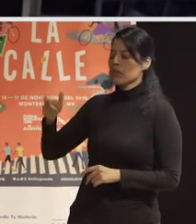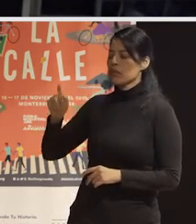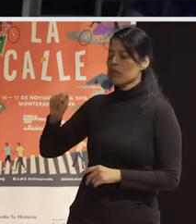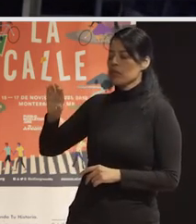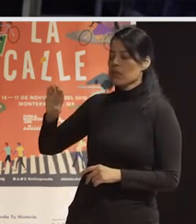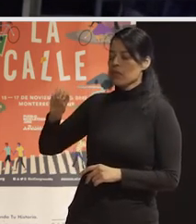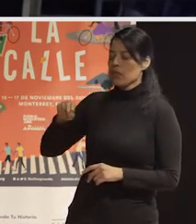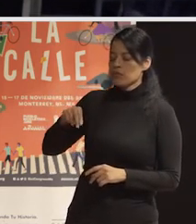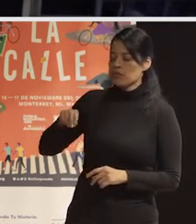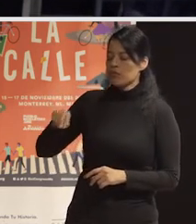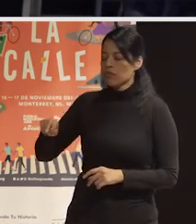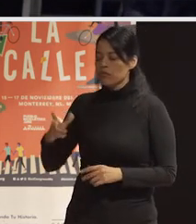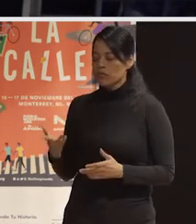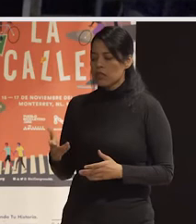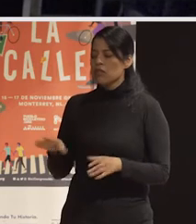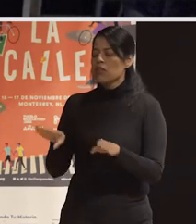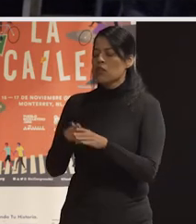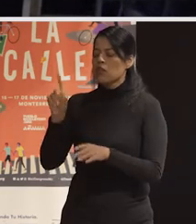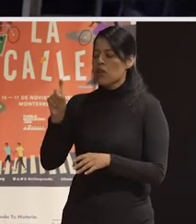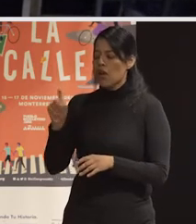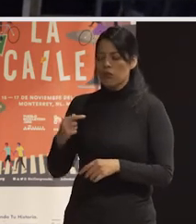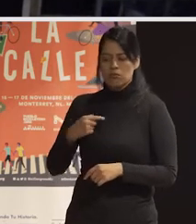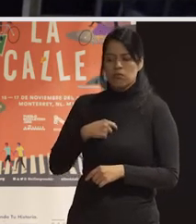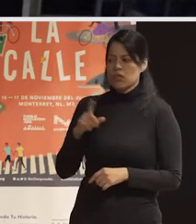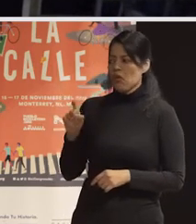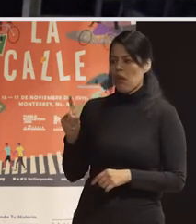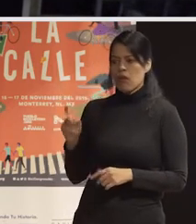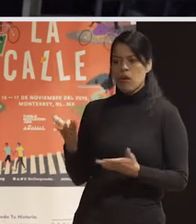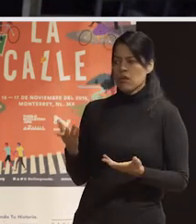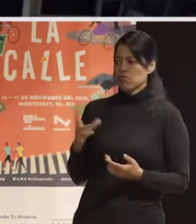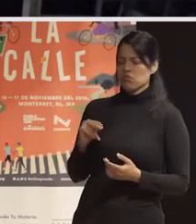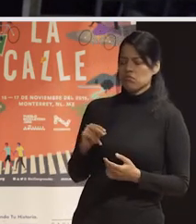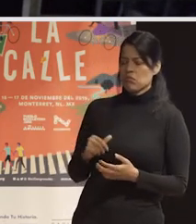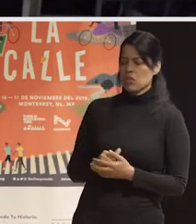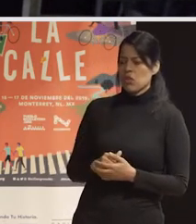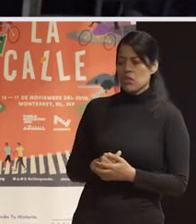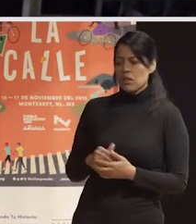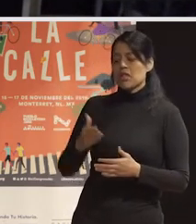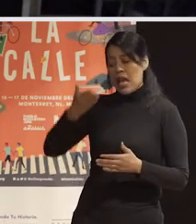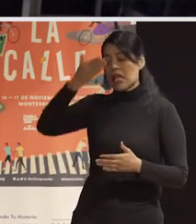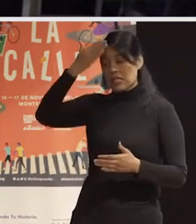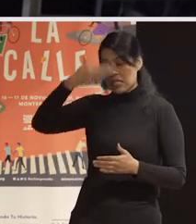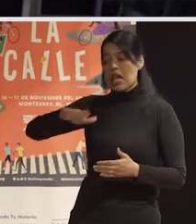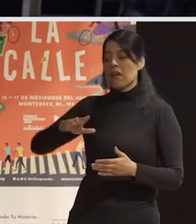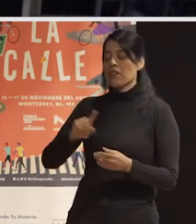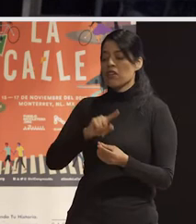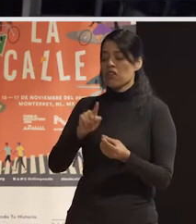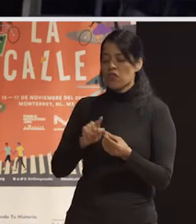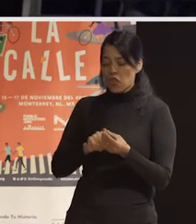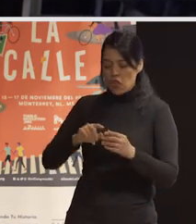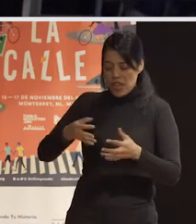comunidad en comunidad llevas en que llevas el agua y dice no nos llevó este casi todos saben dónde escarbar para encontrar el